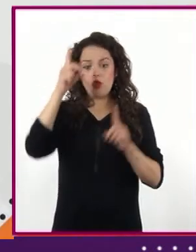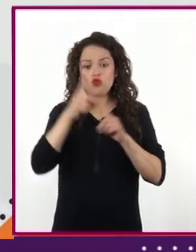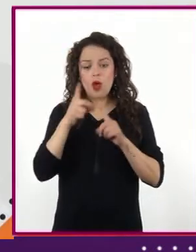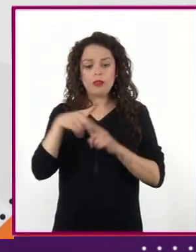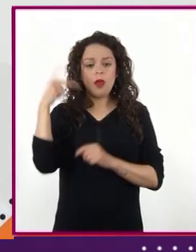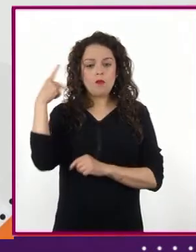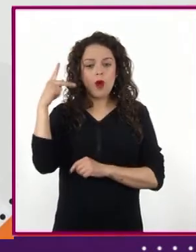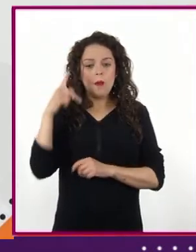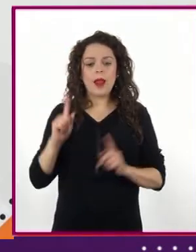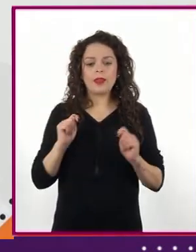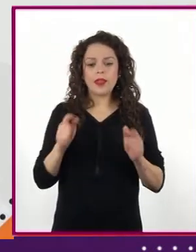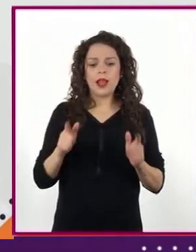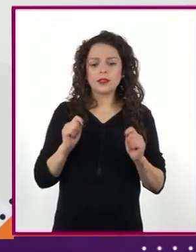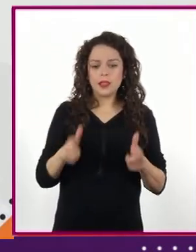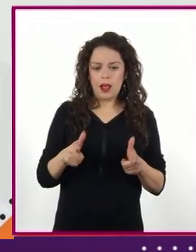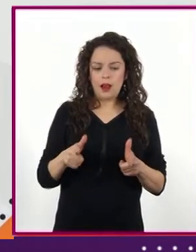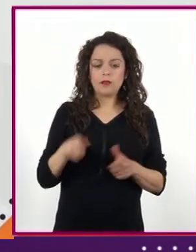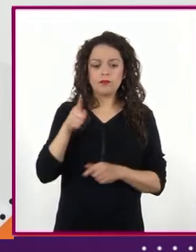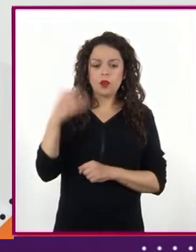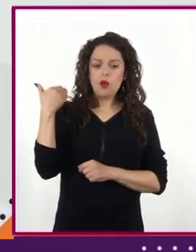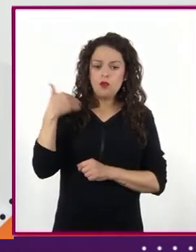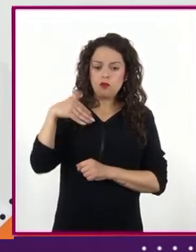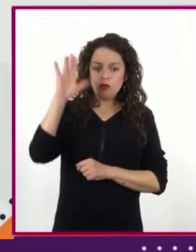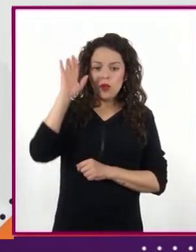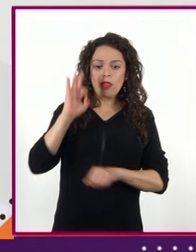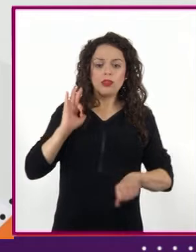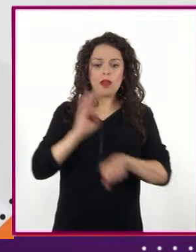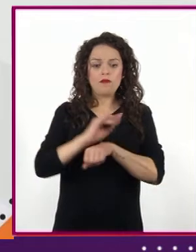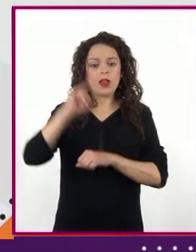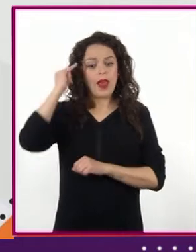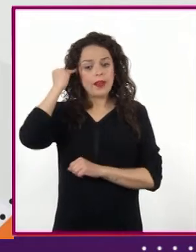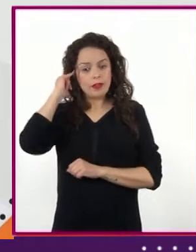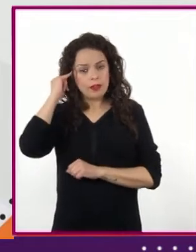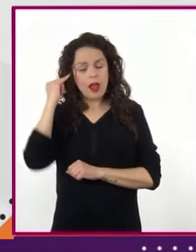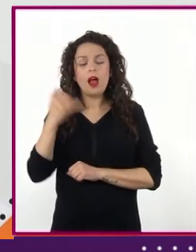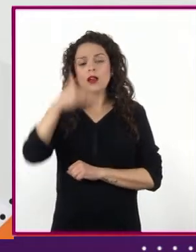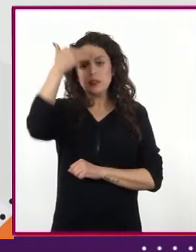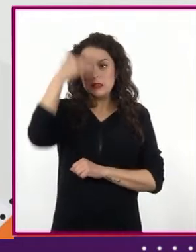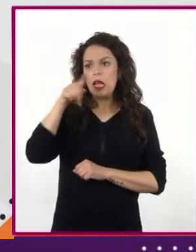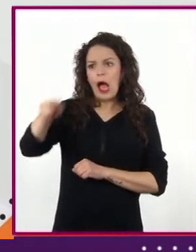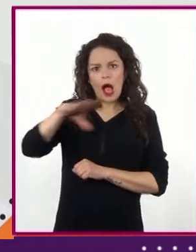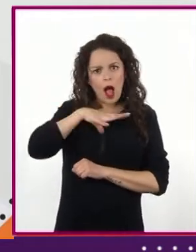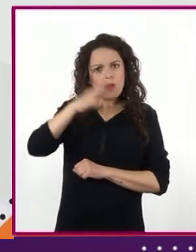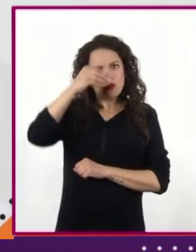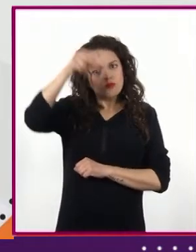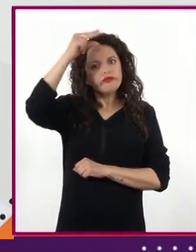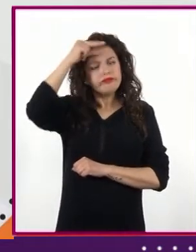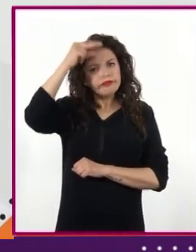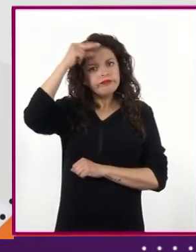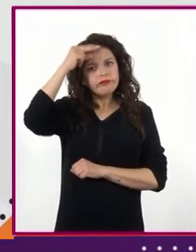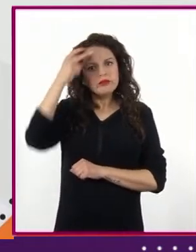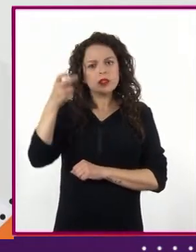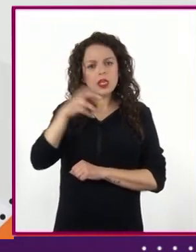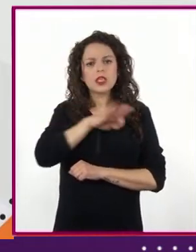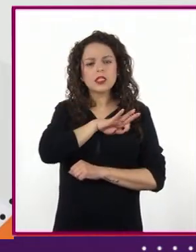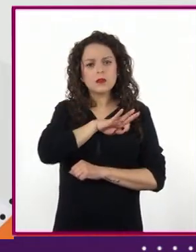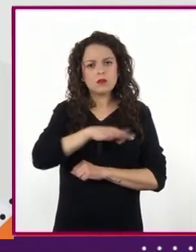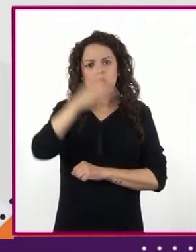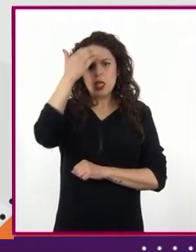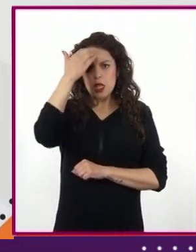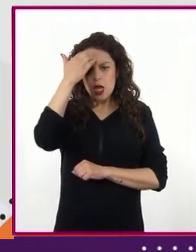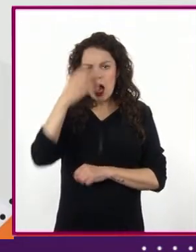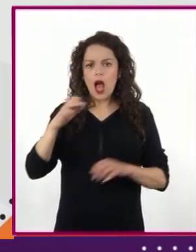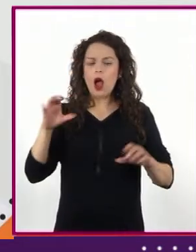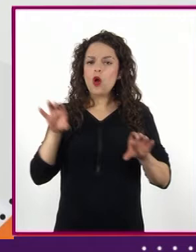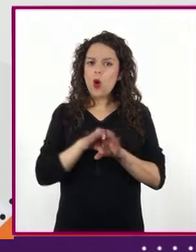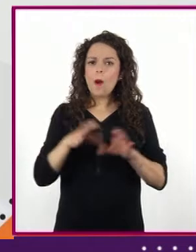ser racional. Postulaba que los indígenas también poseían capacidad intelectual que les permitiría conocer y practicar